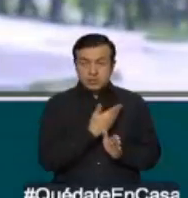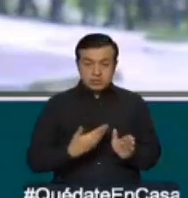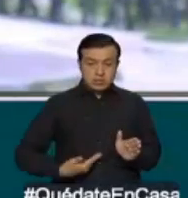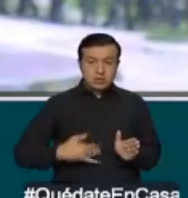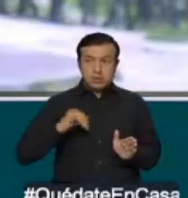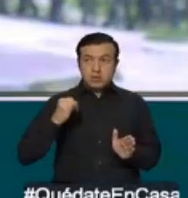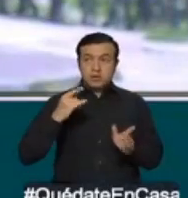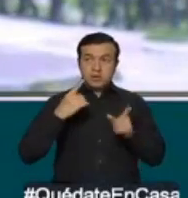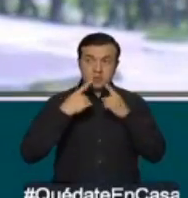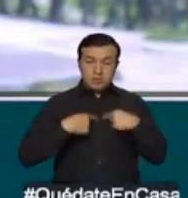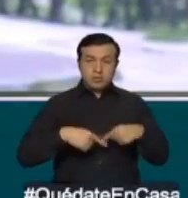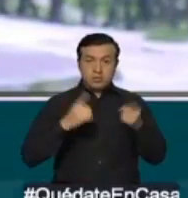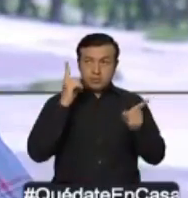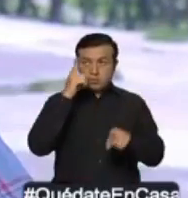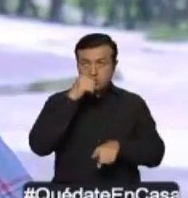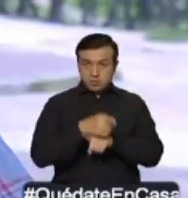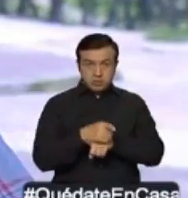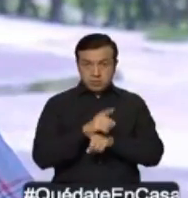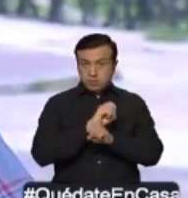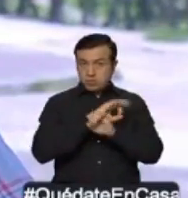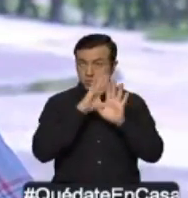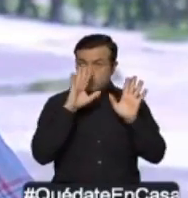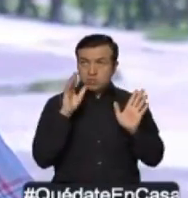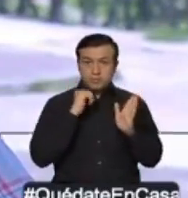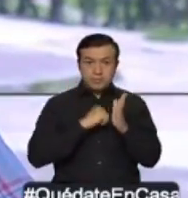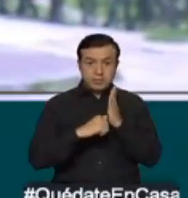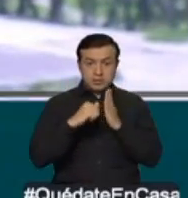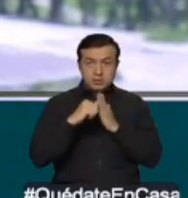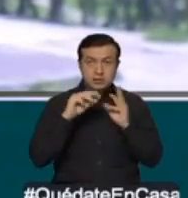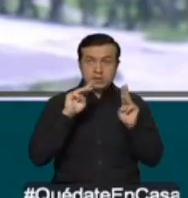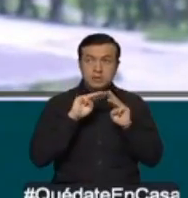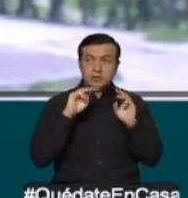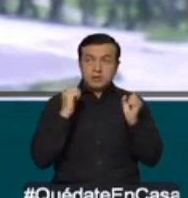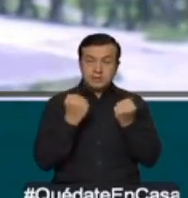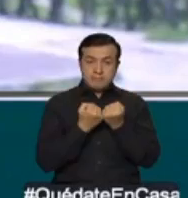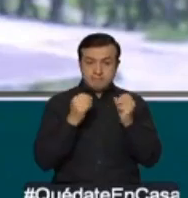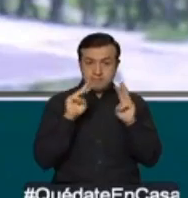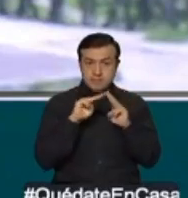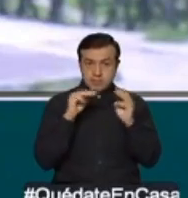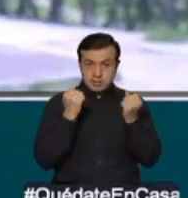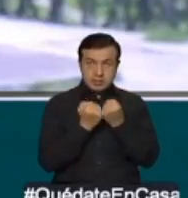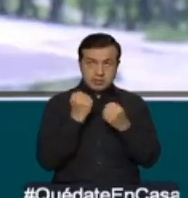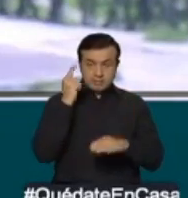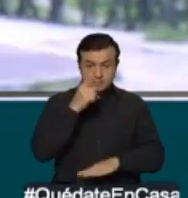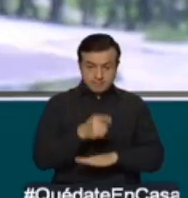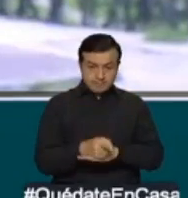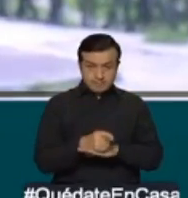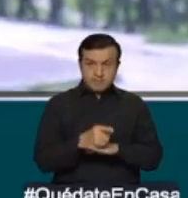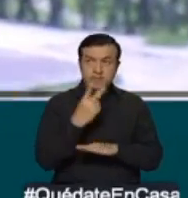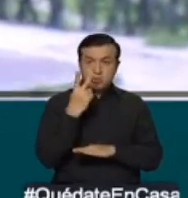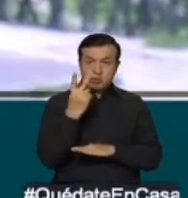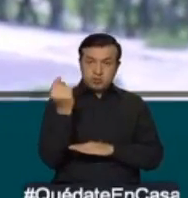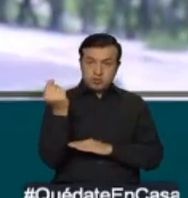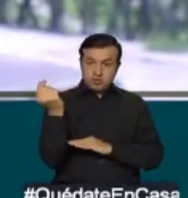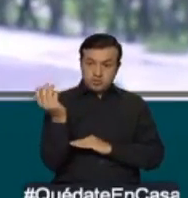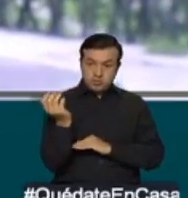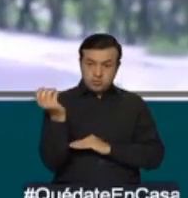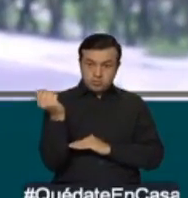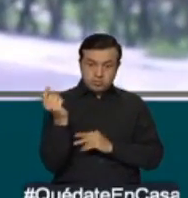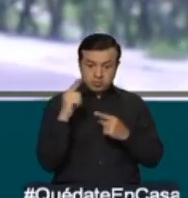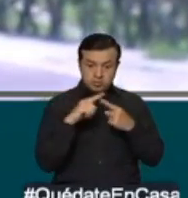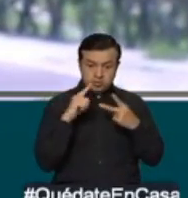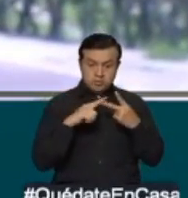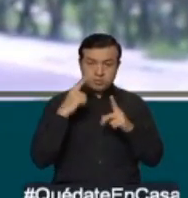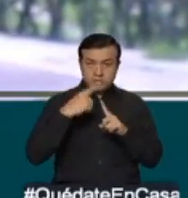día jueves dio una disposición muy clara al ministerio de inclusión económica y social se han creado dos bonos en